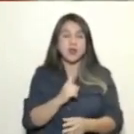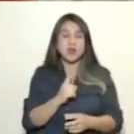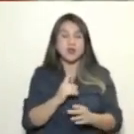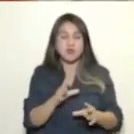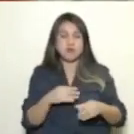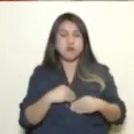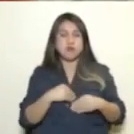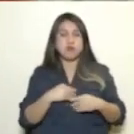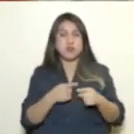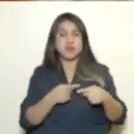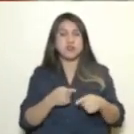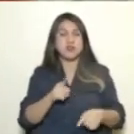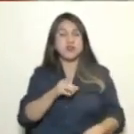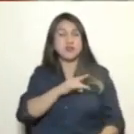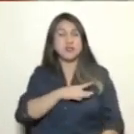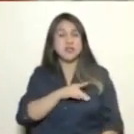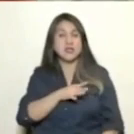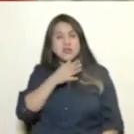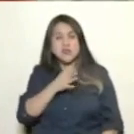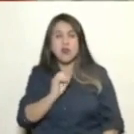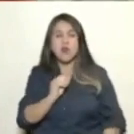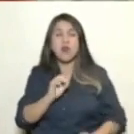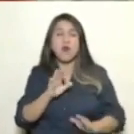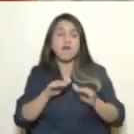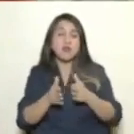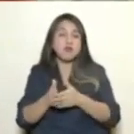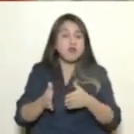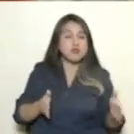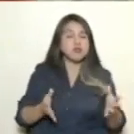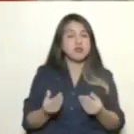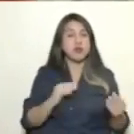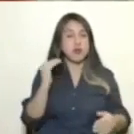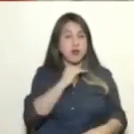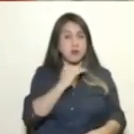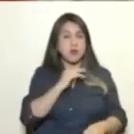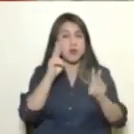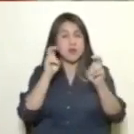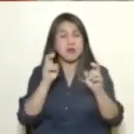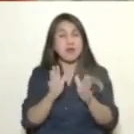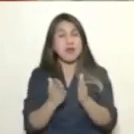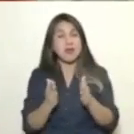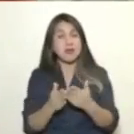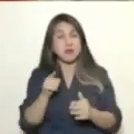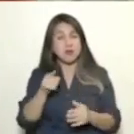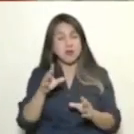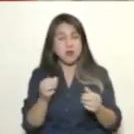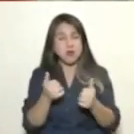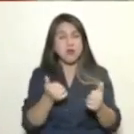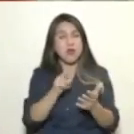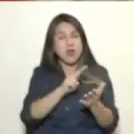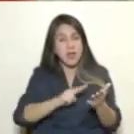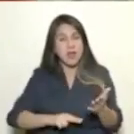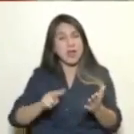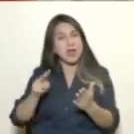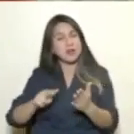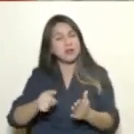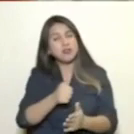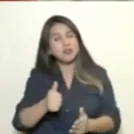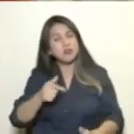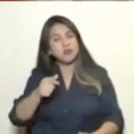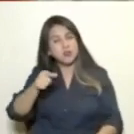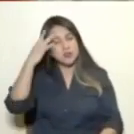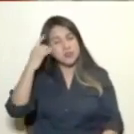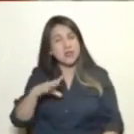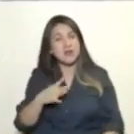en la sociedad chilena, fue muy rápido tal vez el proceso, no sé. Y el tema de los libros, usted yo sé que es un muy buen lector, digamos, todo lo que usted sabe porque